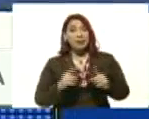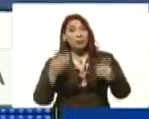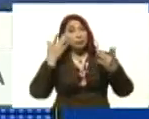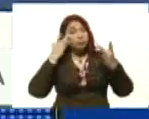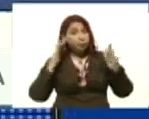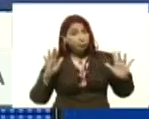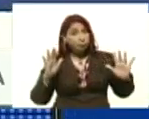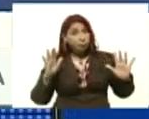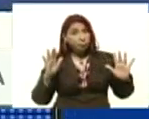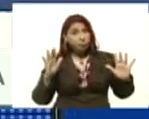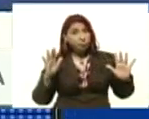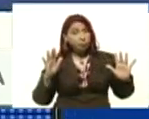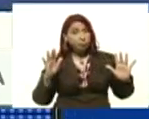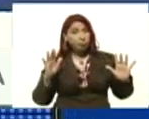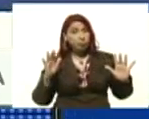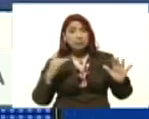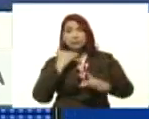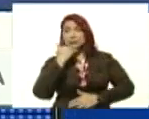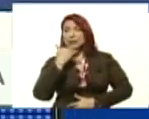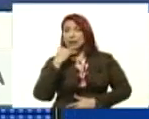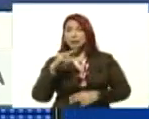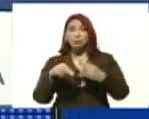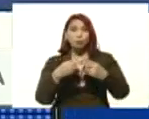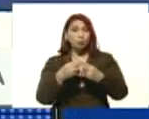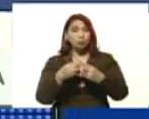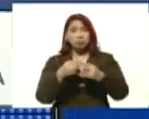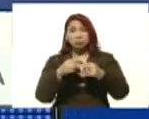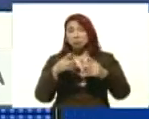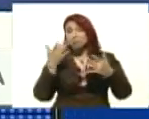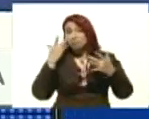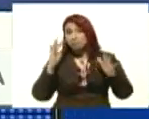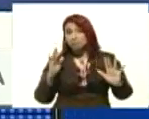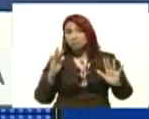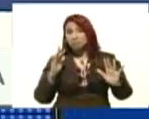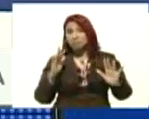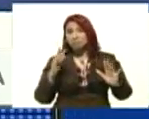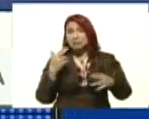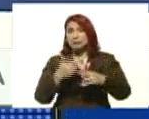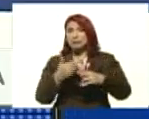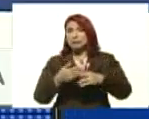prácticamente, casi en ningún caso, da grave.